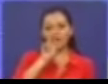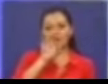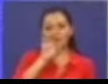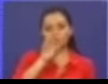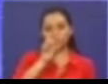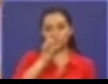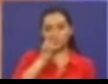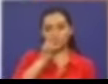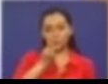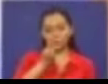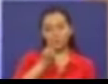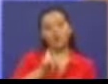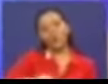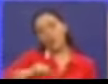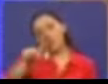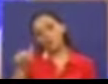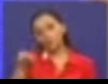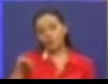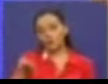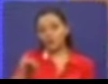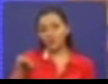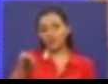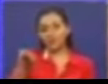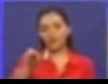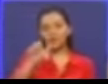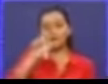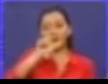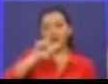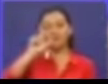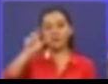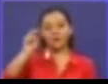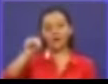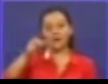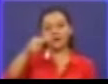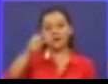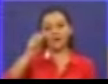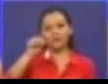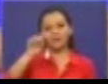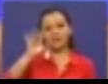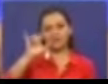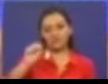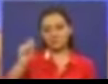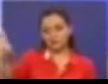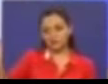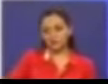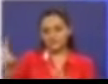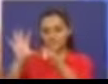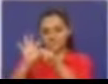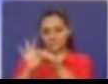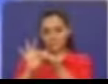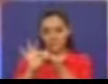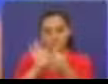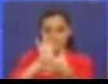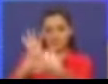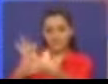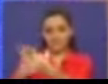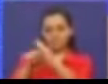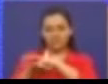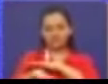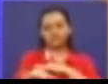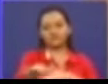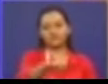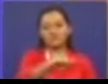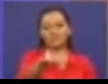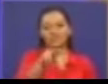más arriba y luego forman el Napo y se llega a Puerto Napo. Pero para mí es el paseo más bello de todos, ¿eh? De todos. Yo he